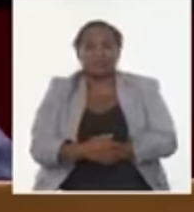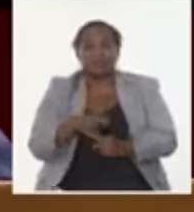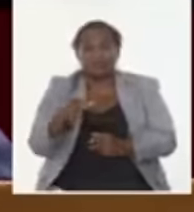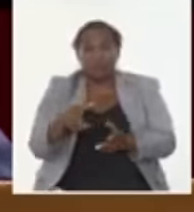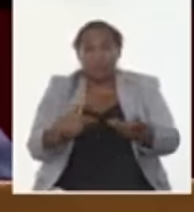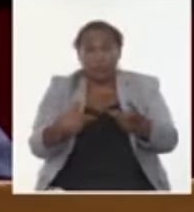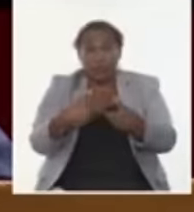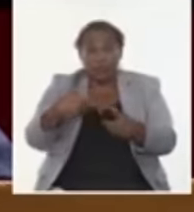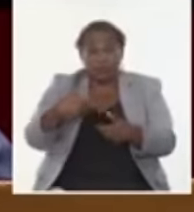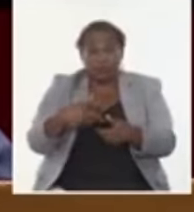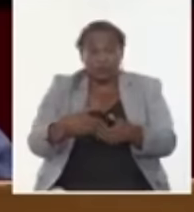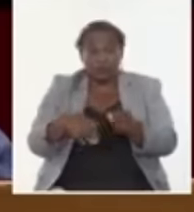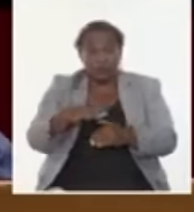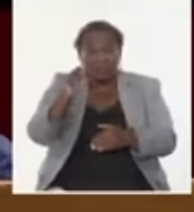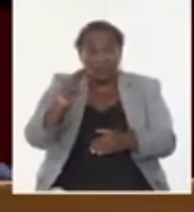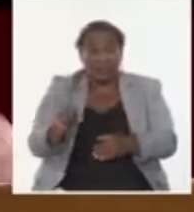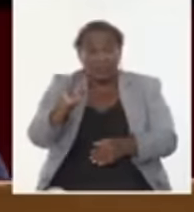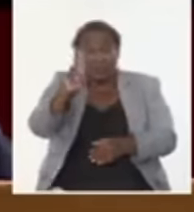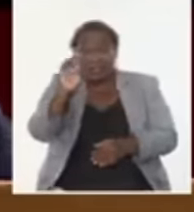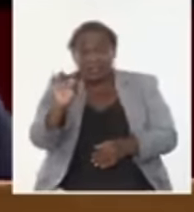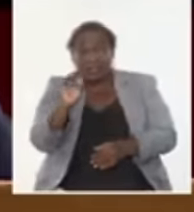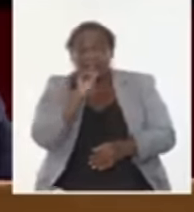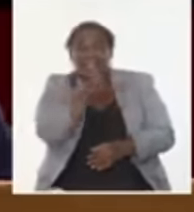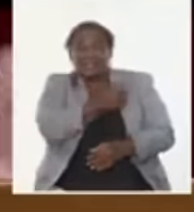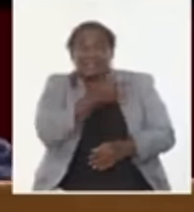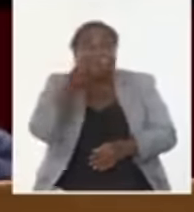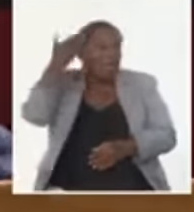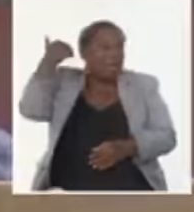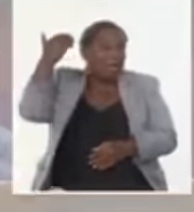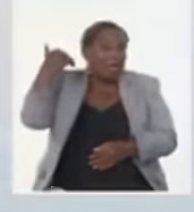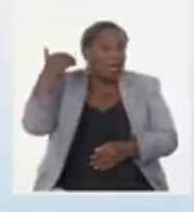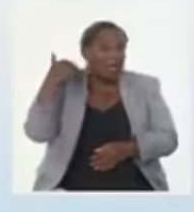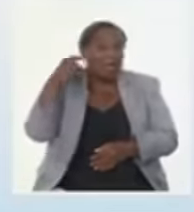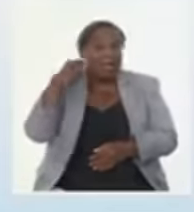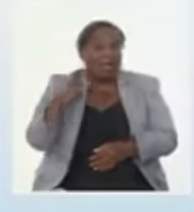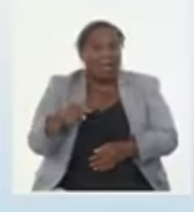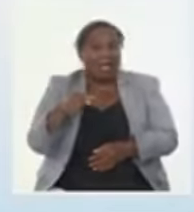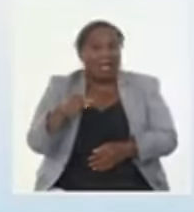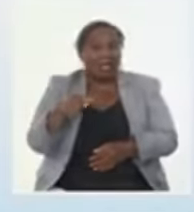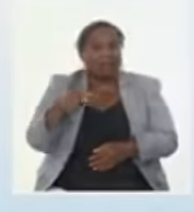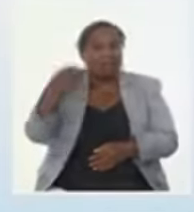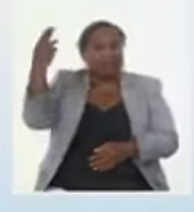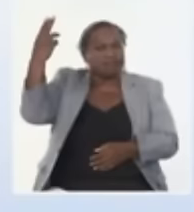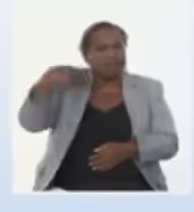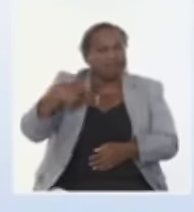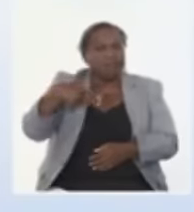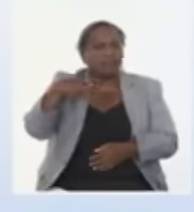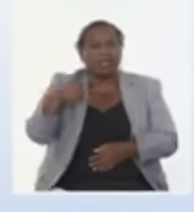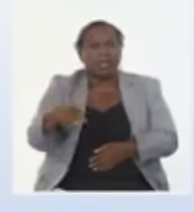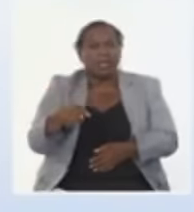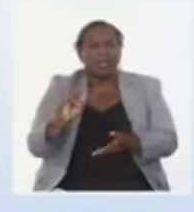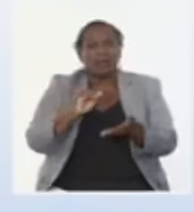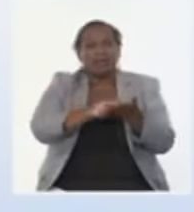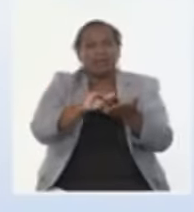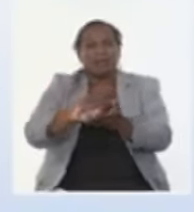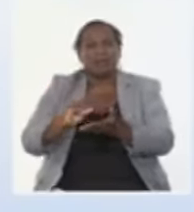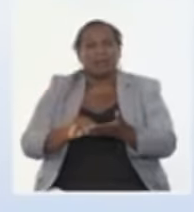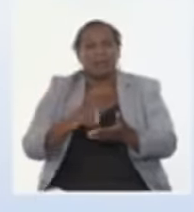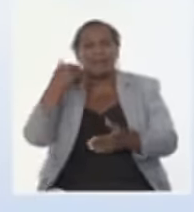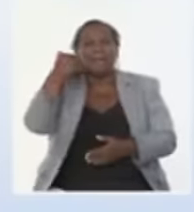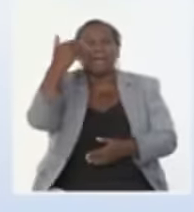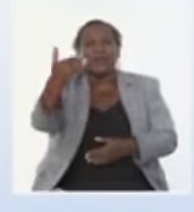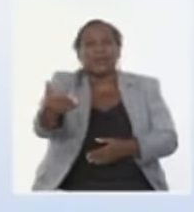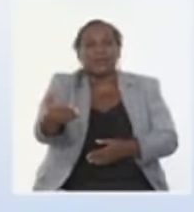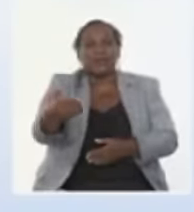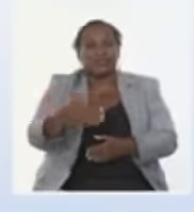de Ministros del 27 de diciembre pasado se emitieron las indicaciones para la implementación de las proyecciones